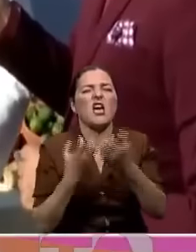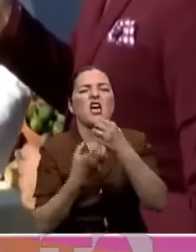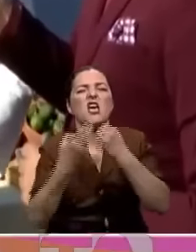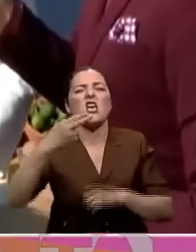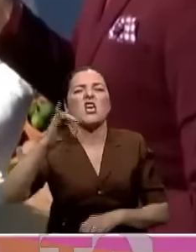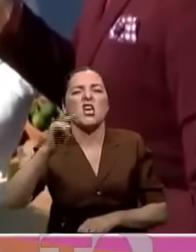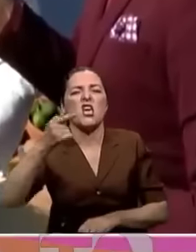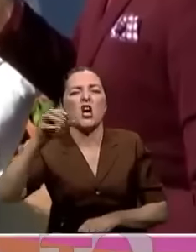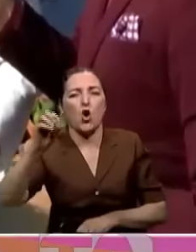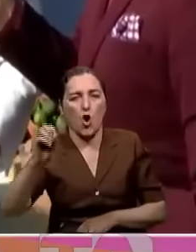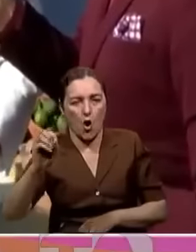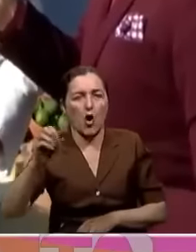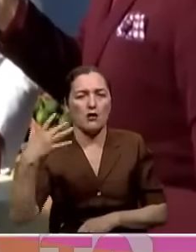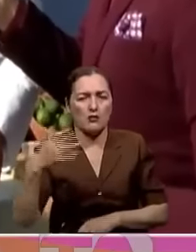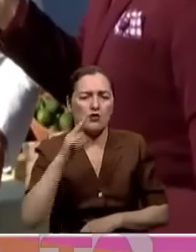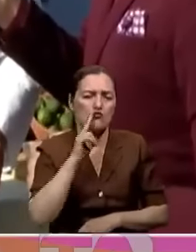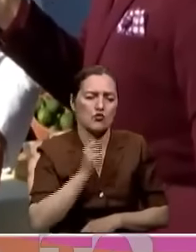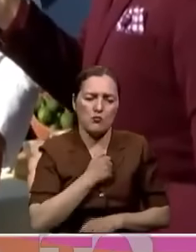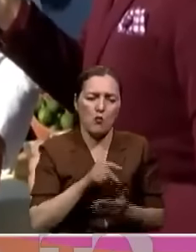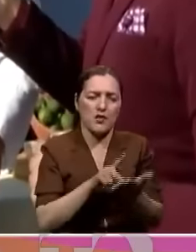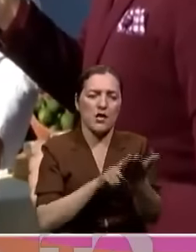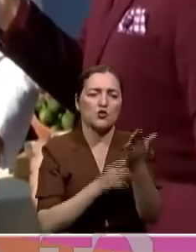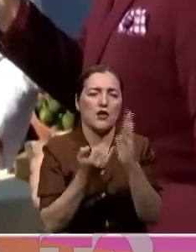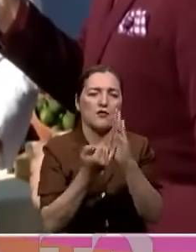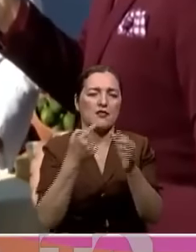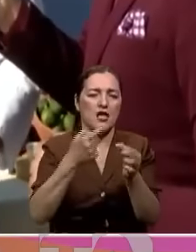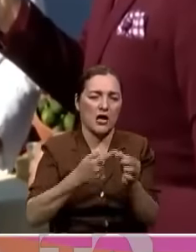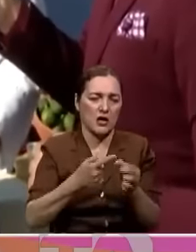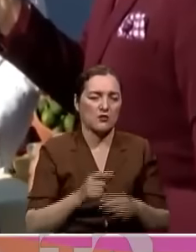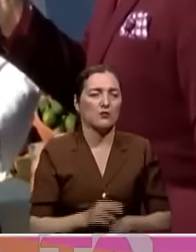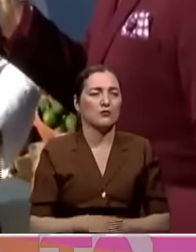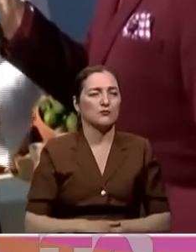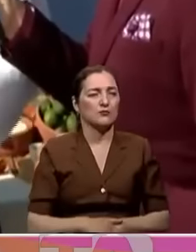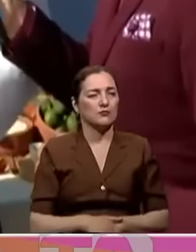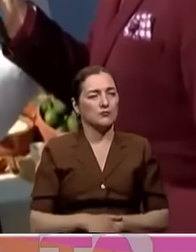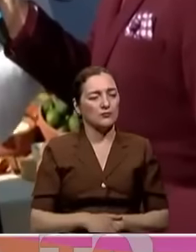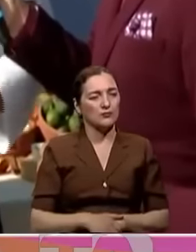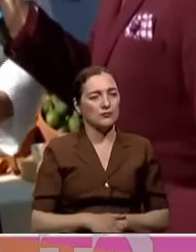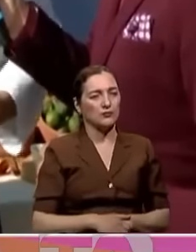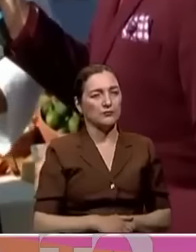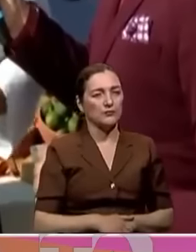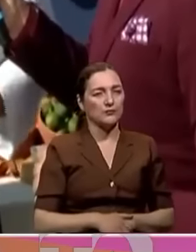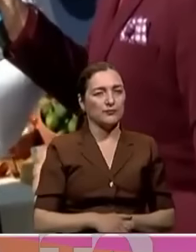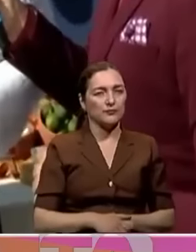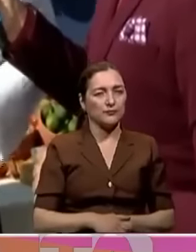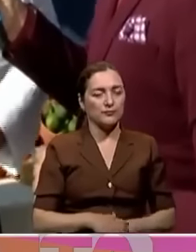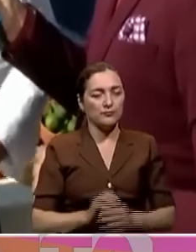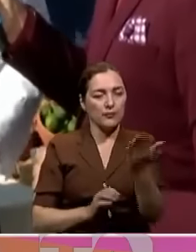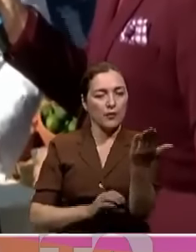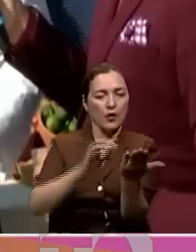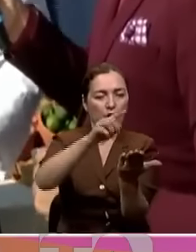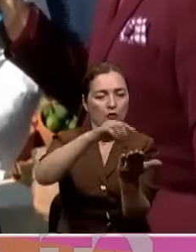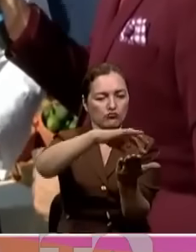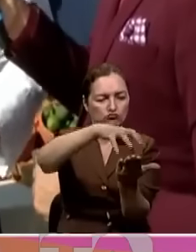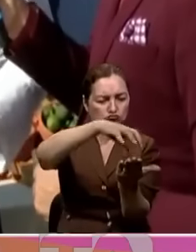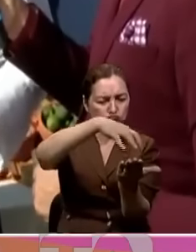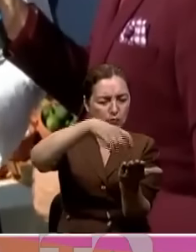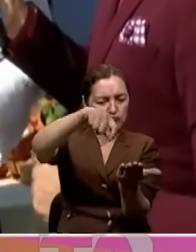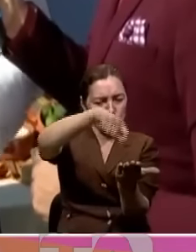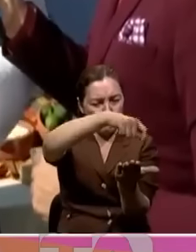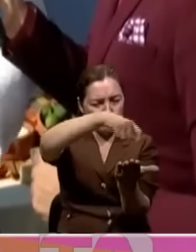emulando el plato, los dulces tradicionales de Quito. Y estamos ahí mejorando la presentación con un poco de fondant